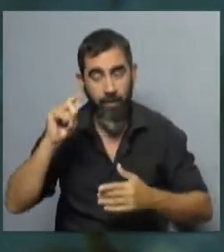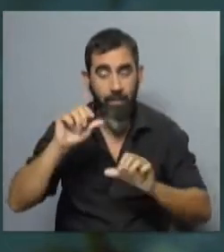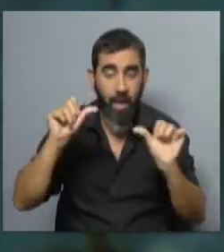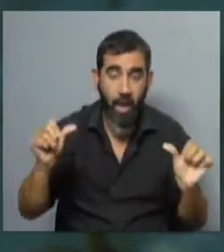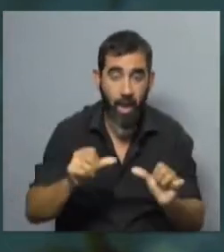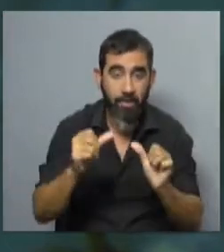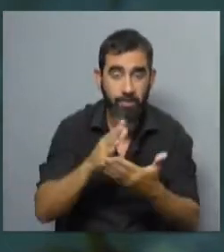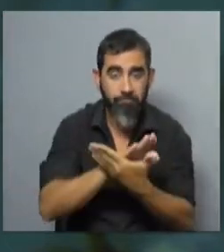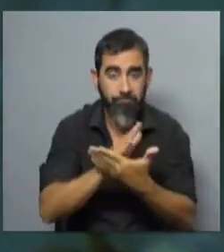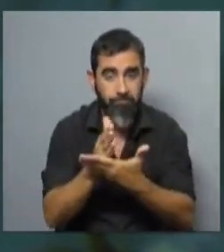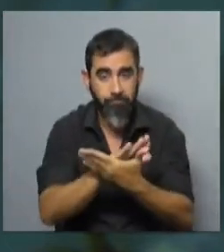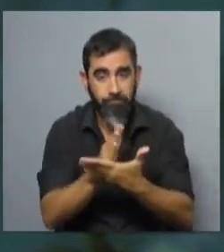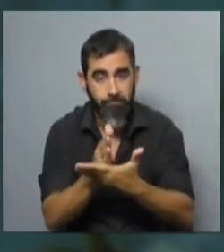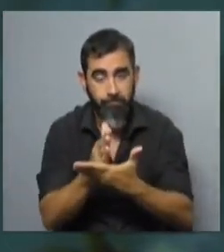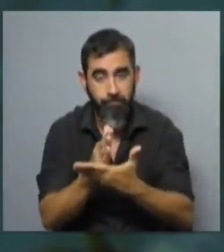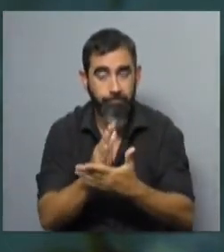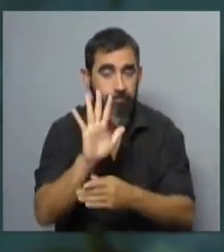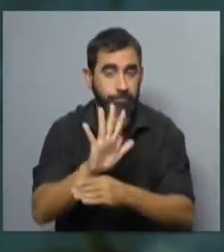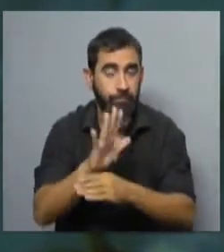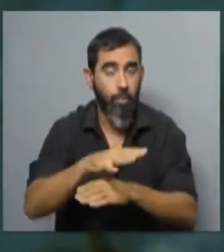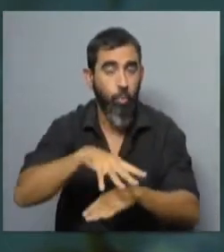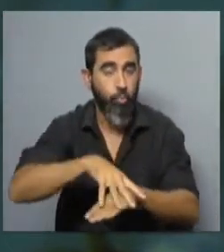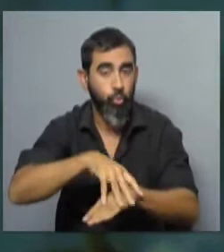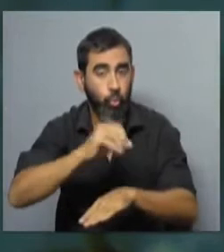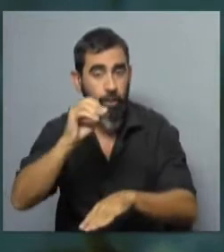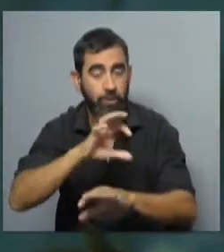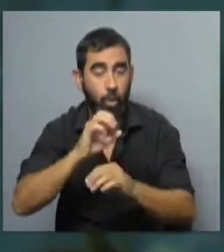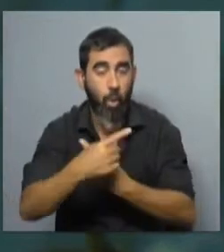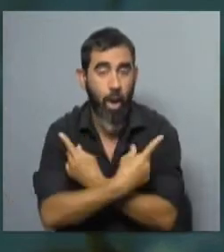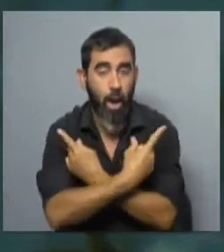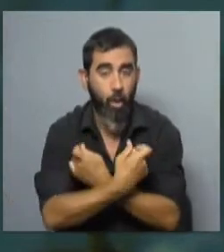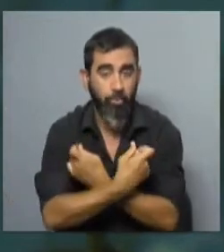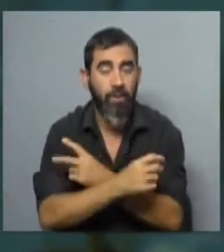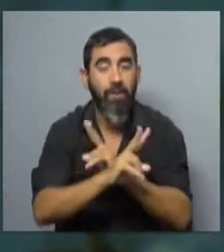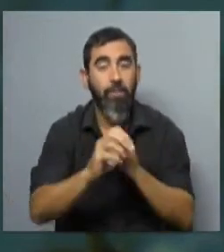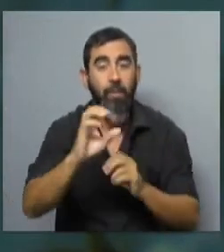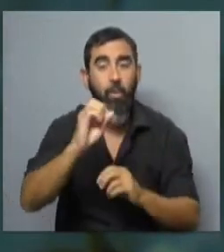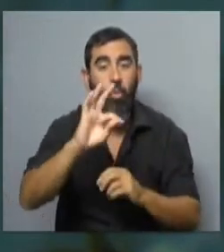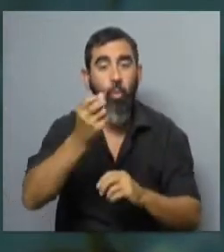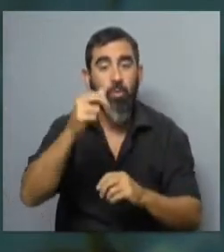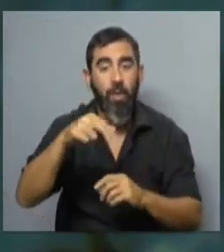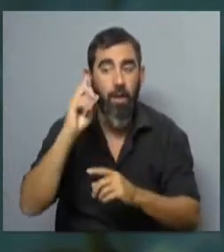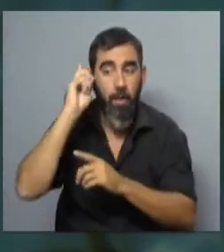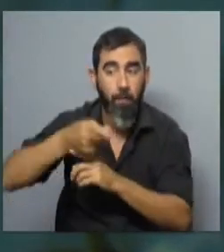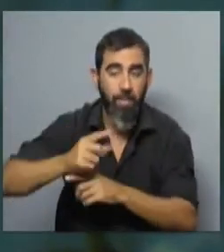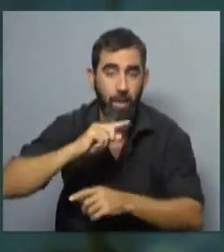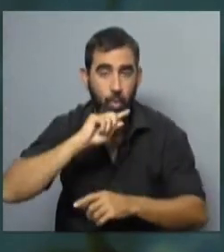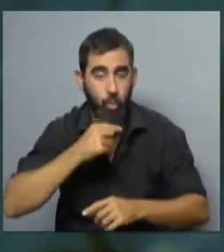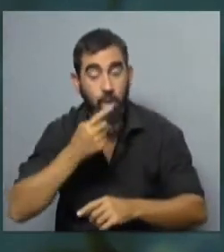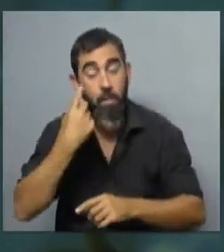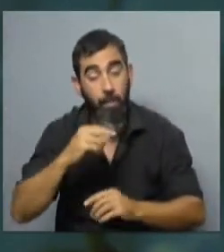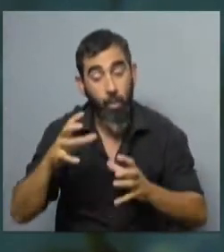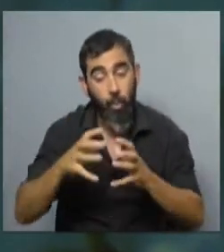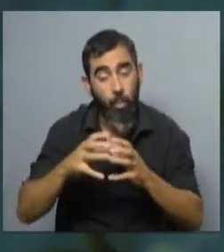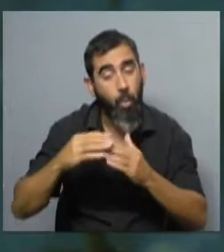una neutralidad que tome como modelo a Suecia o también a Austria con respecto a la OTAN, como exige el Kremlin, aunque las